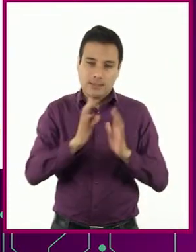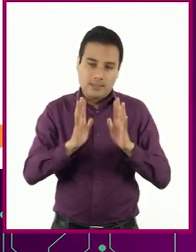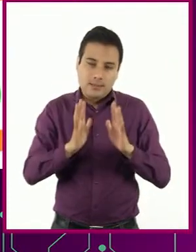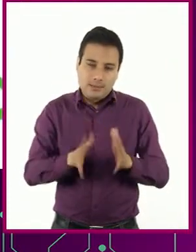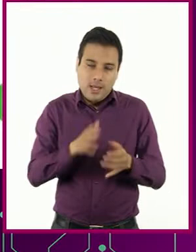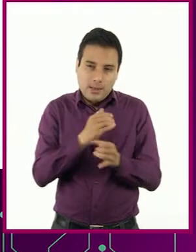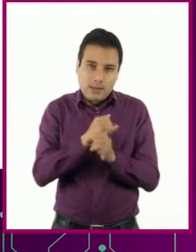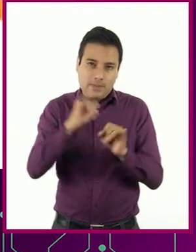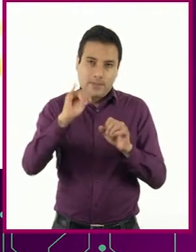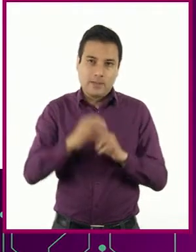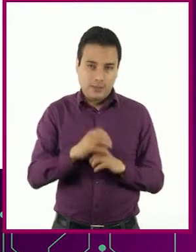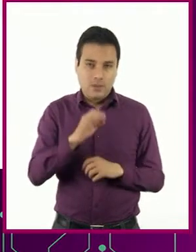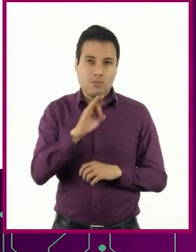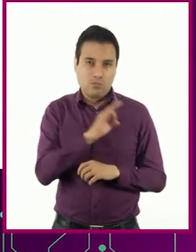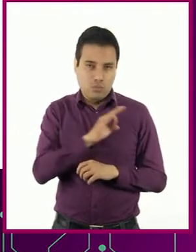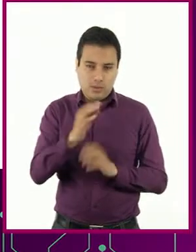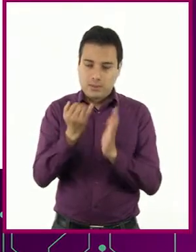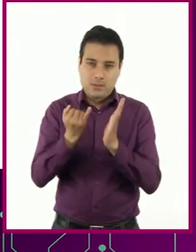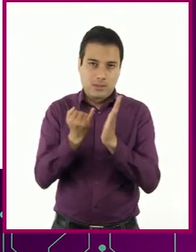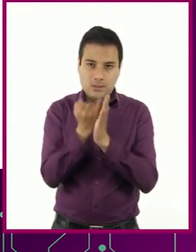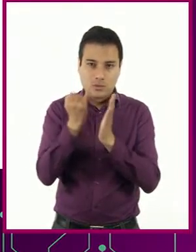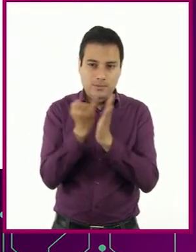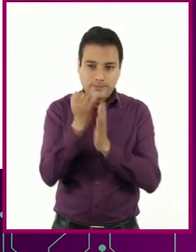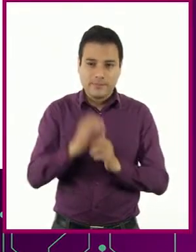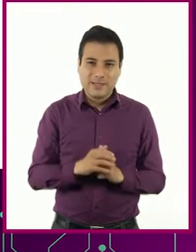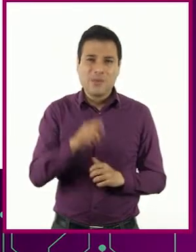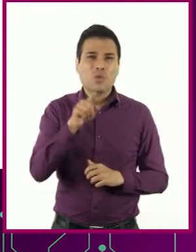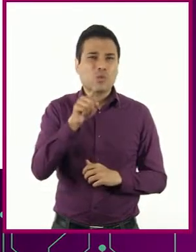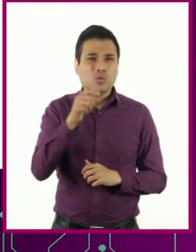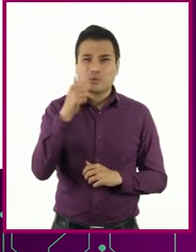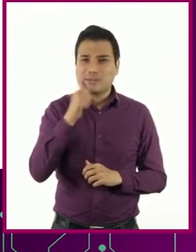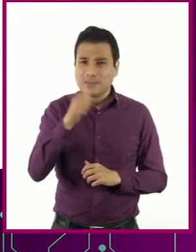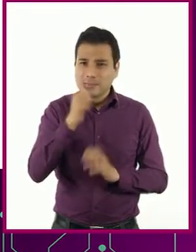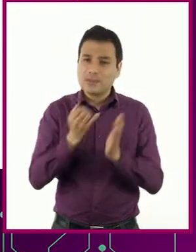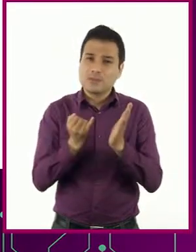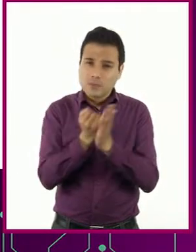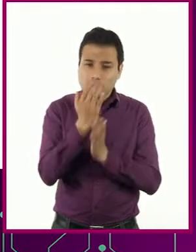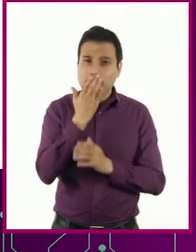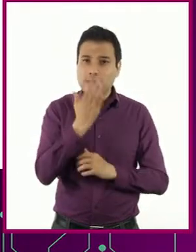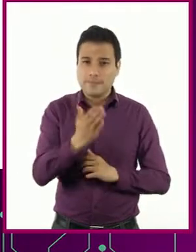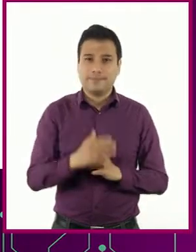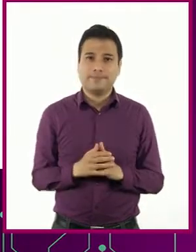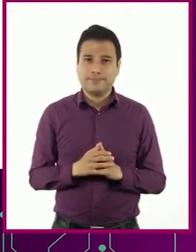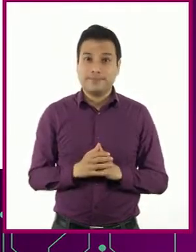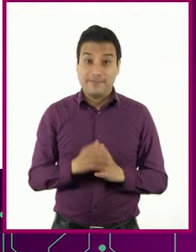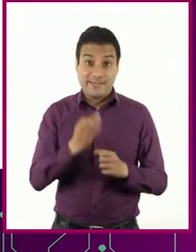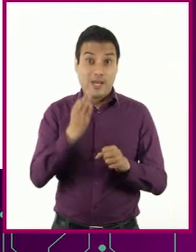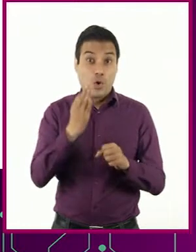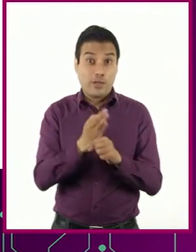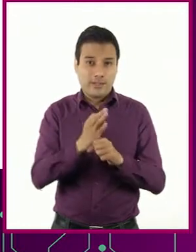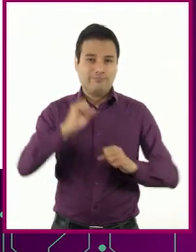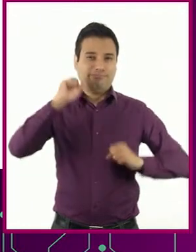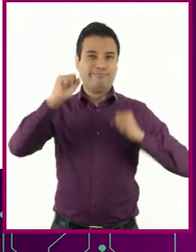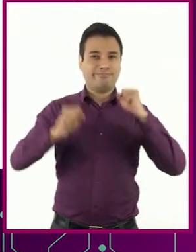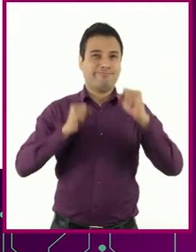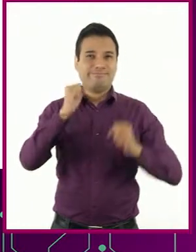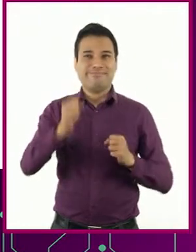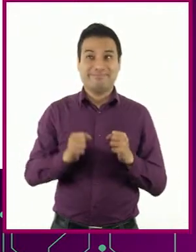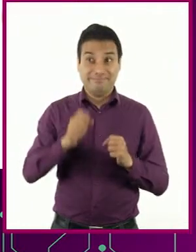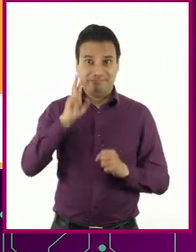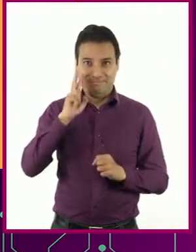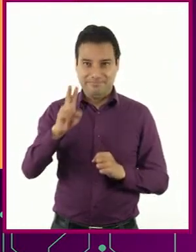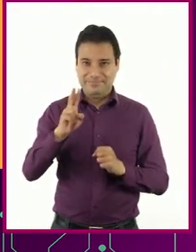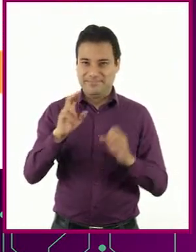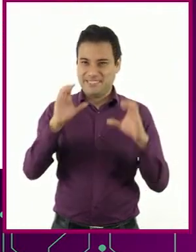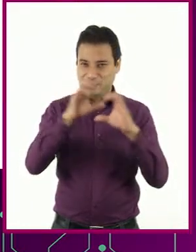y tienes mayor control sobre tus decisiones, pero procura que siempre sean las mejores. Nosotros los invitamos a estirarse un poco y a disfrutar de la